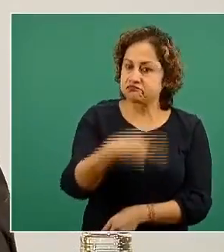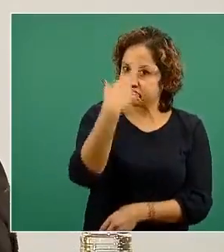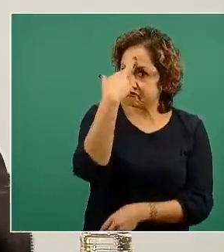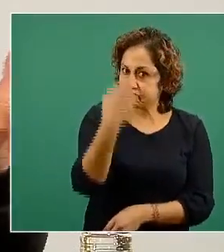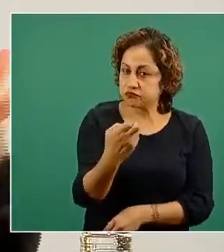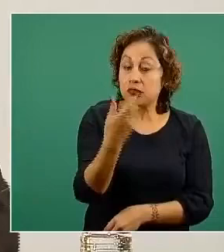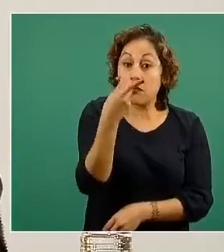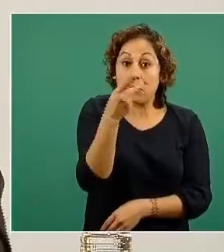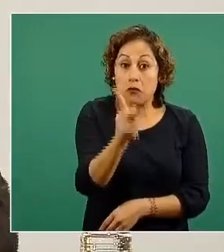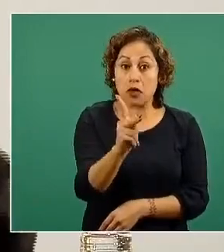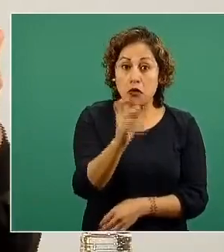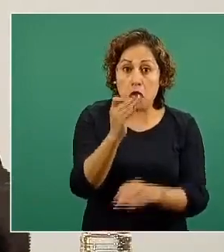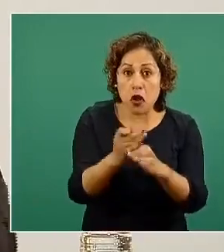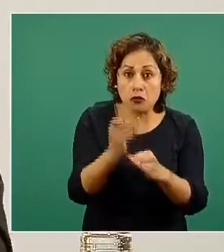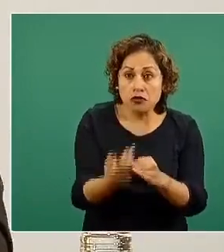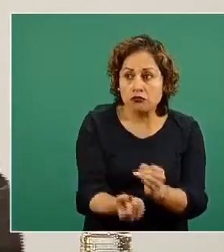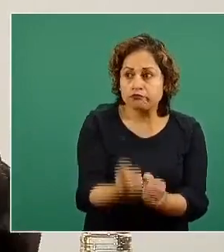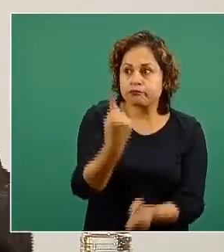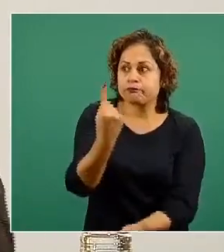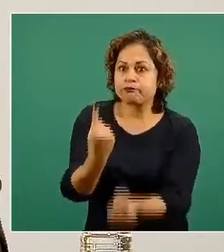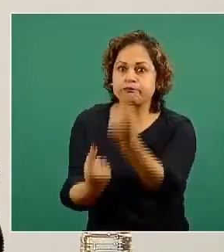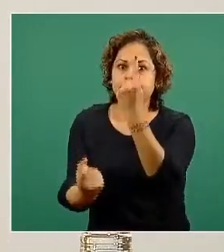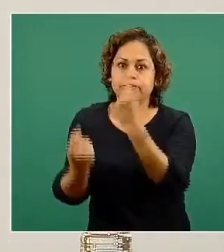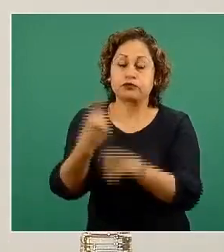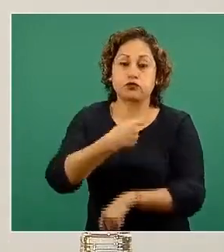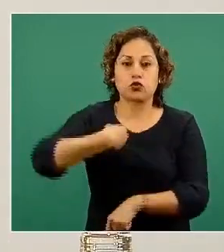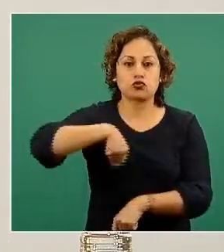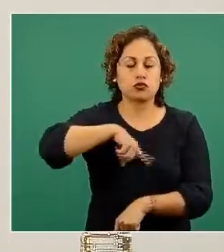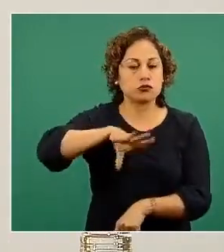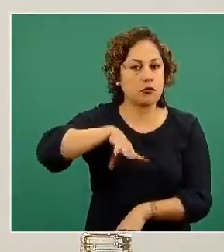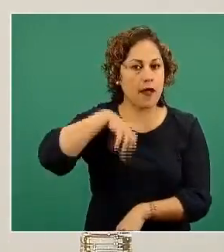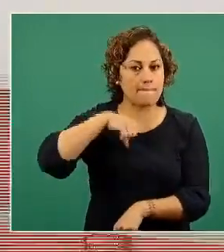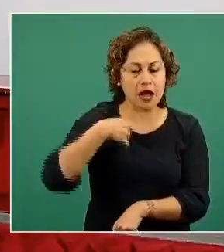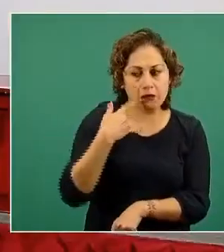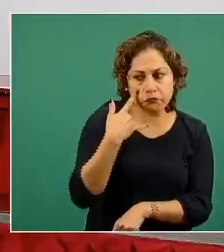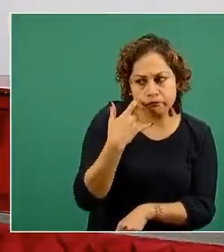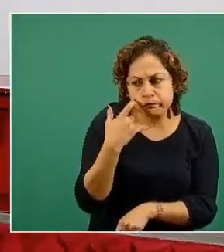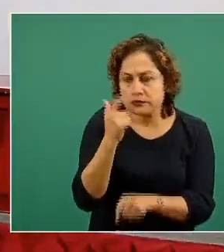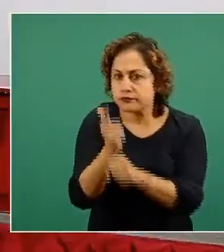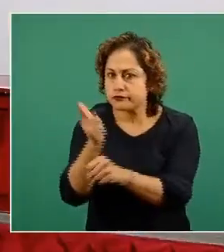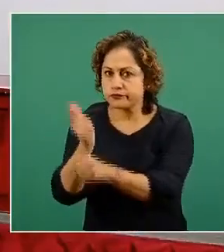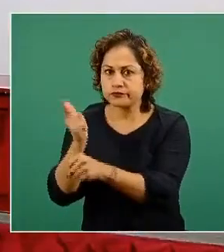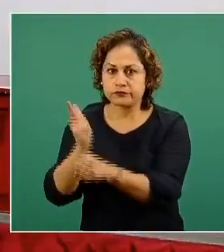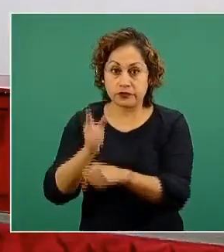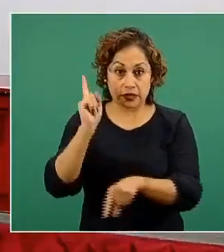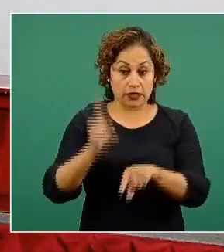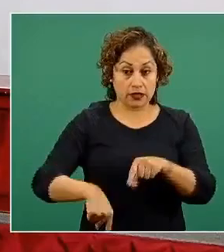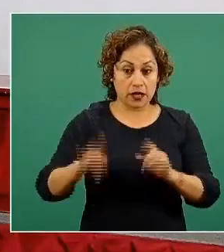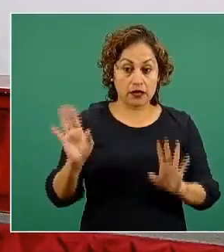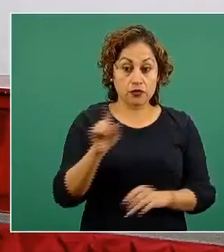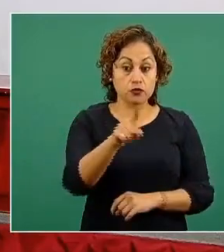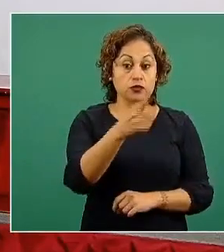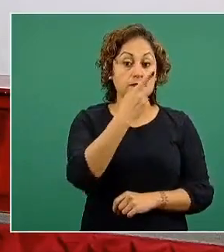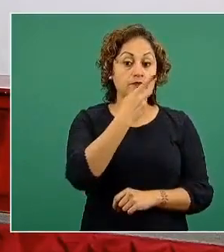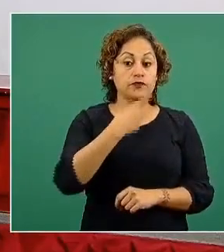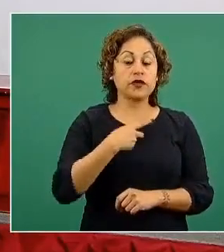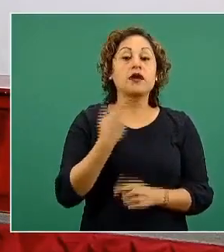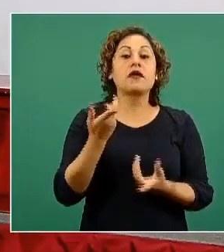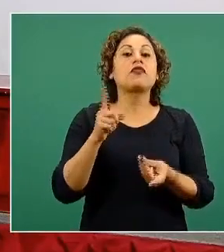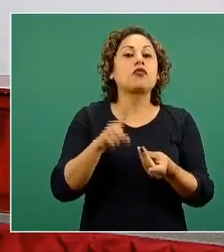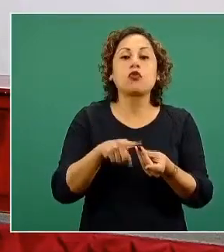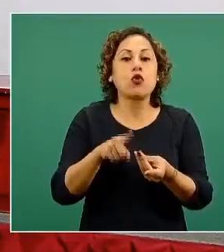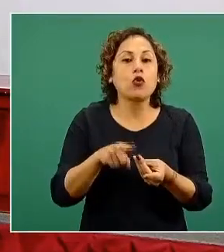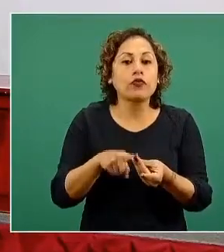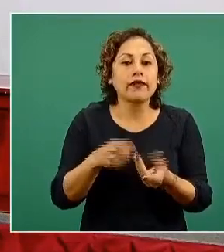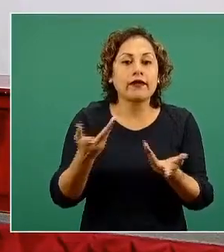este momento, y estamos haciendo un esfuerzo gigantesco para que eso no ocurra. Entonces, si nos dicen en qué casos, en dónde, los podemos revisar